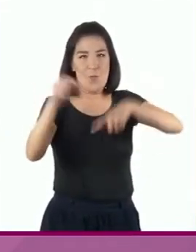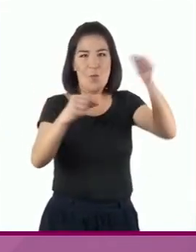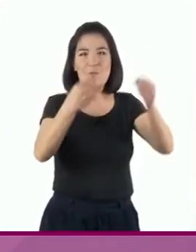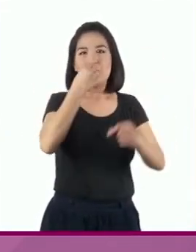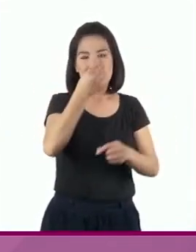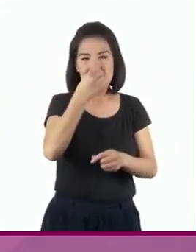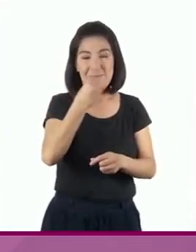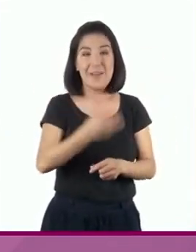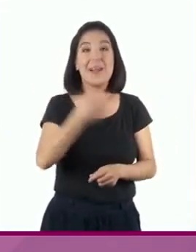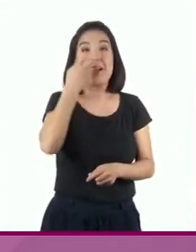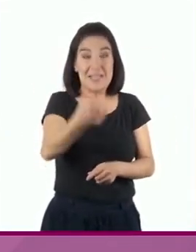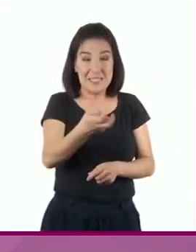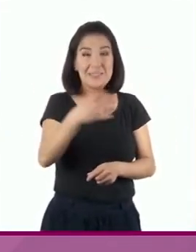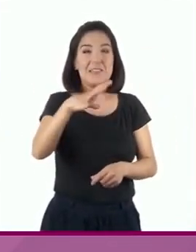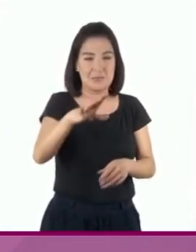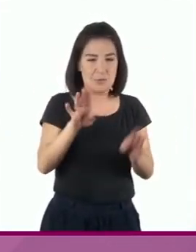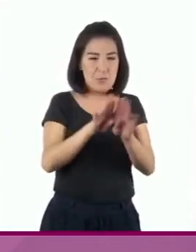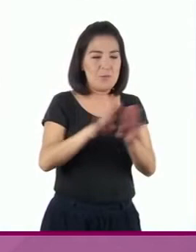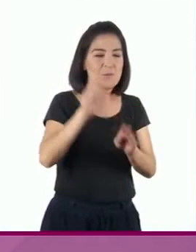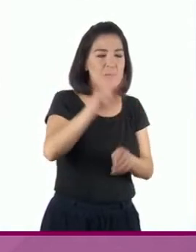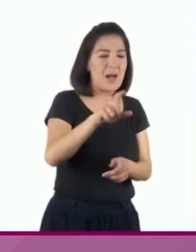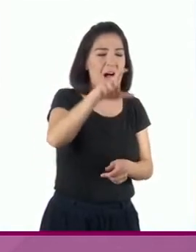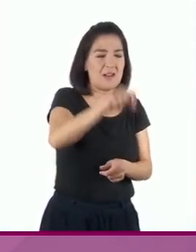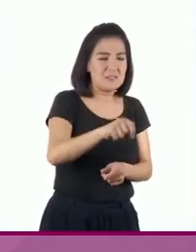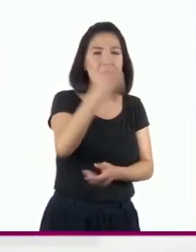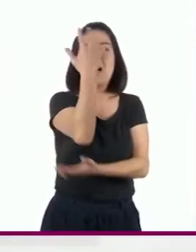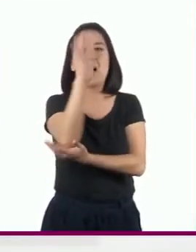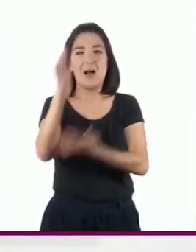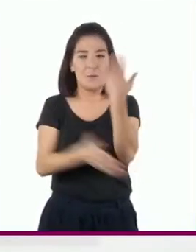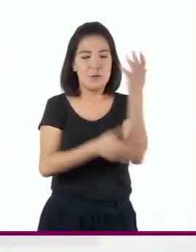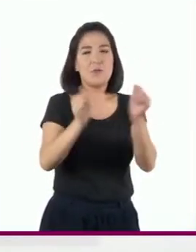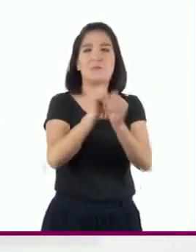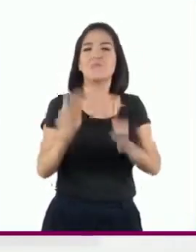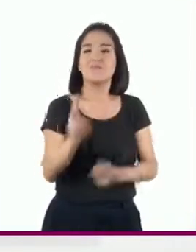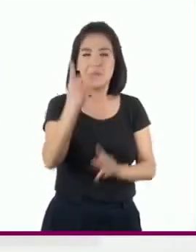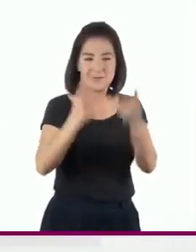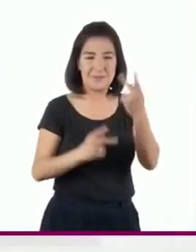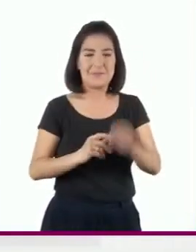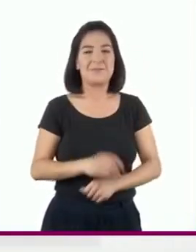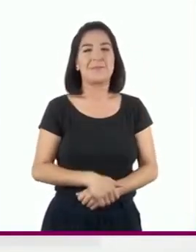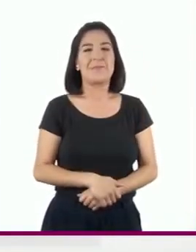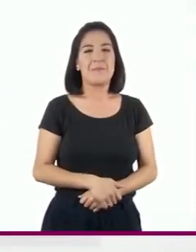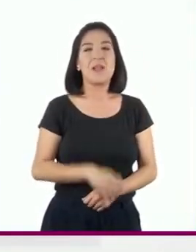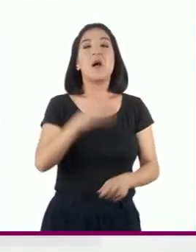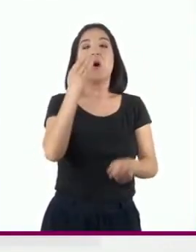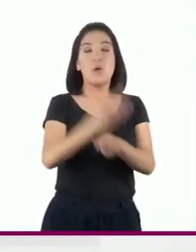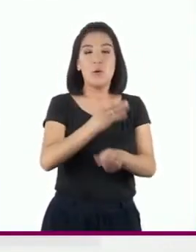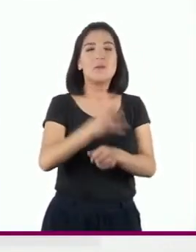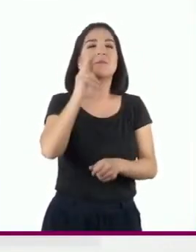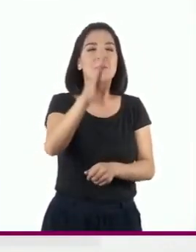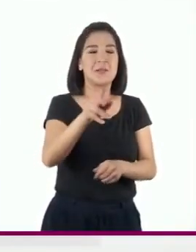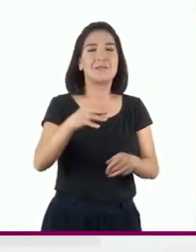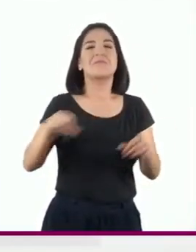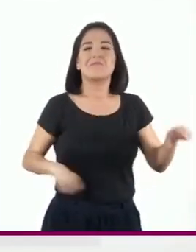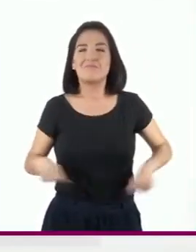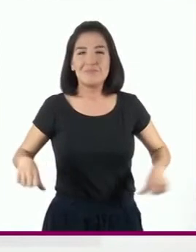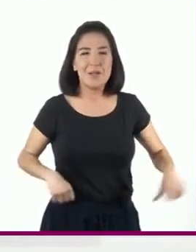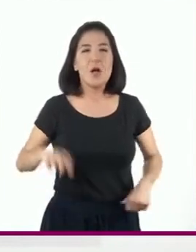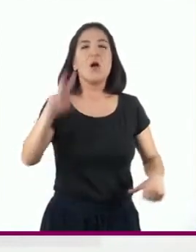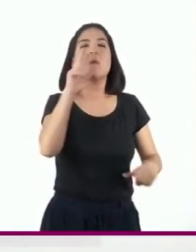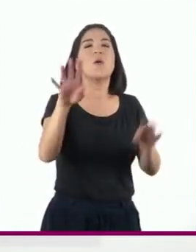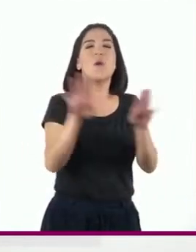grandes y duras. En cambio, la especie Geospiza scandens posee un pico alargado para alimentarse de las flores de